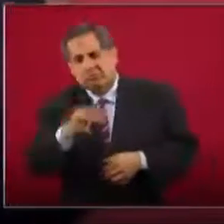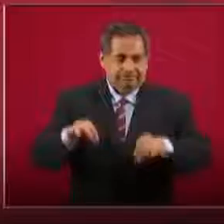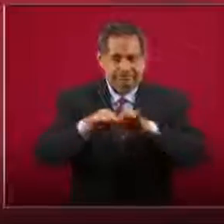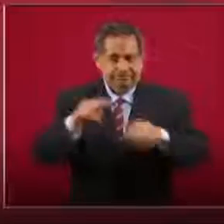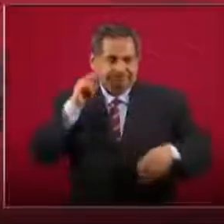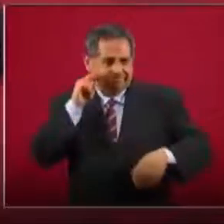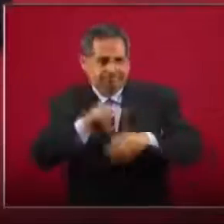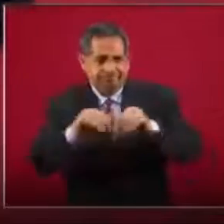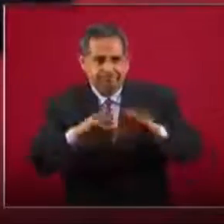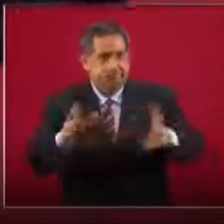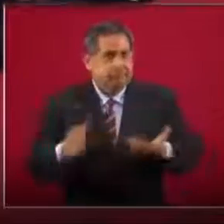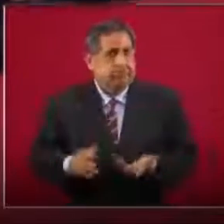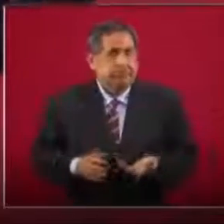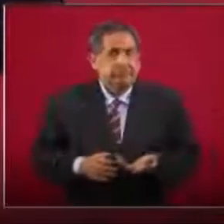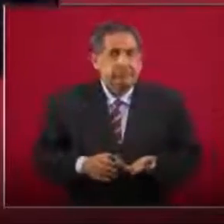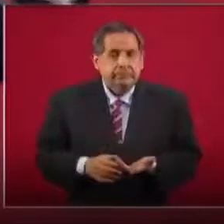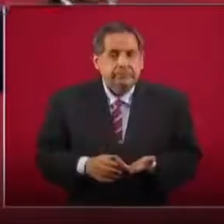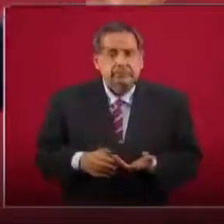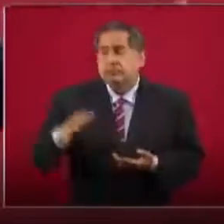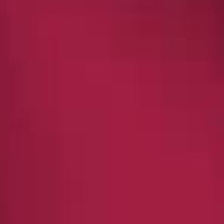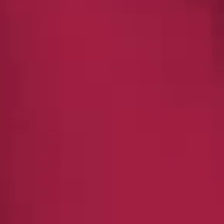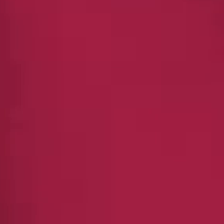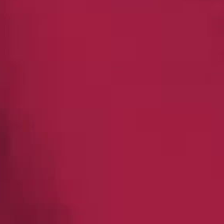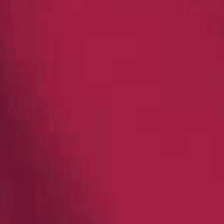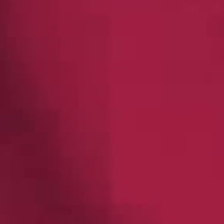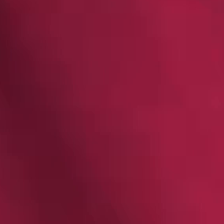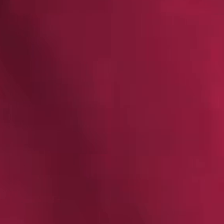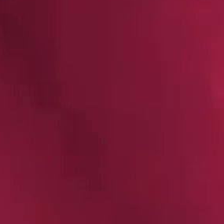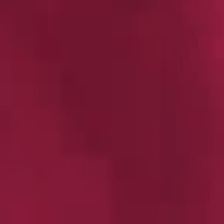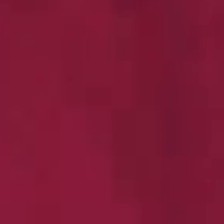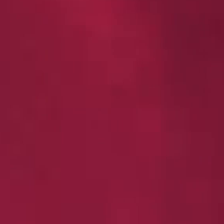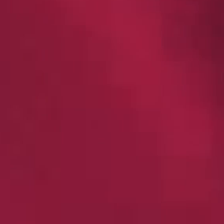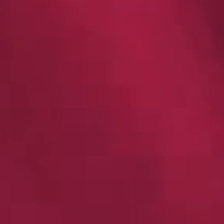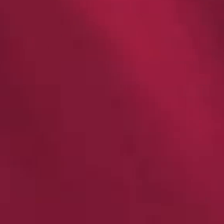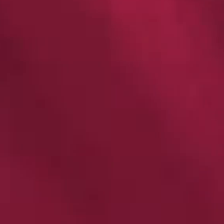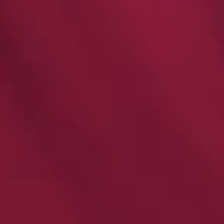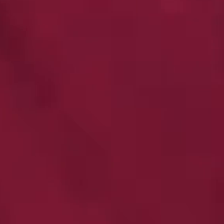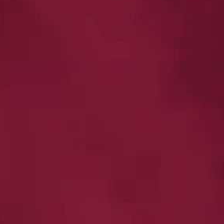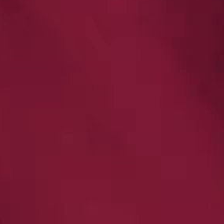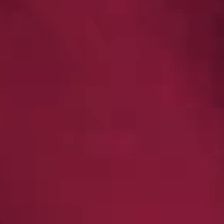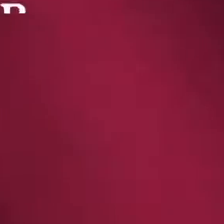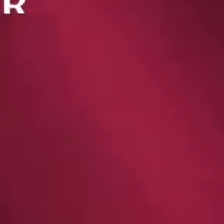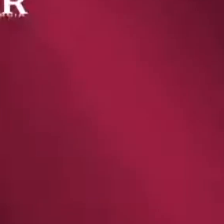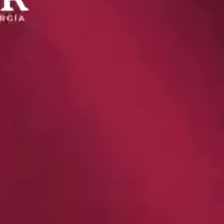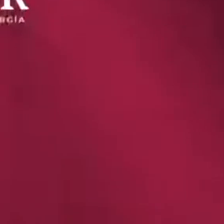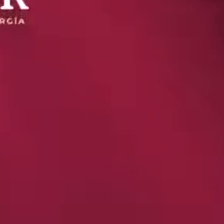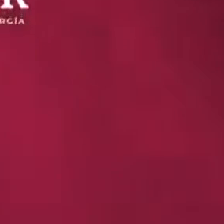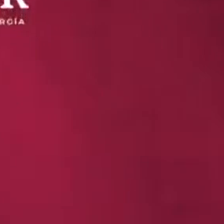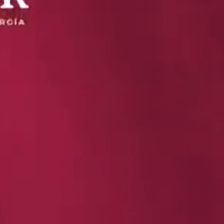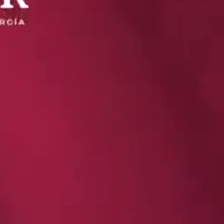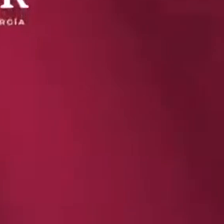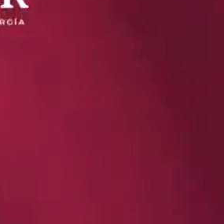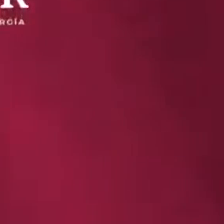primero, que el pueblo se entere. Gobierno de México.